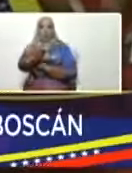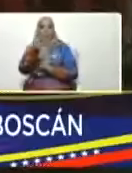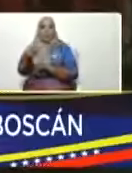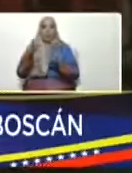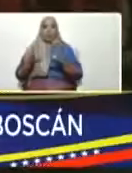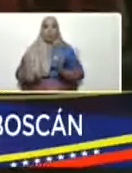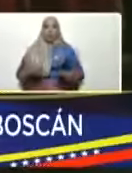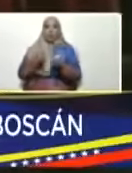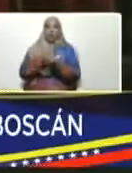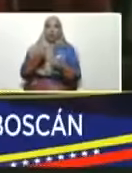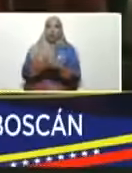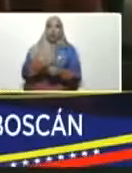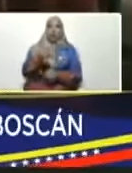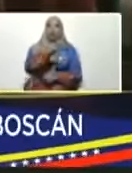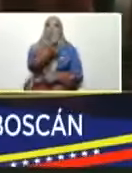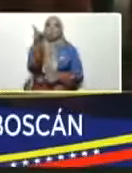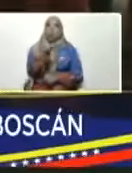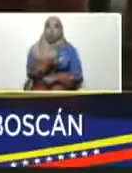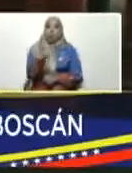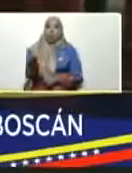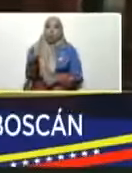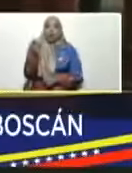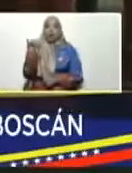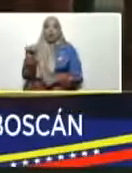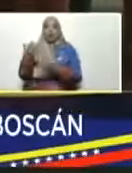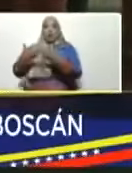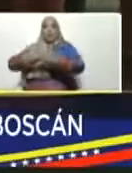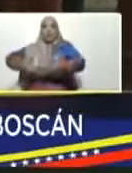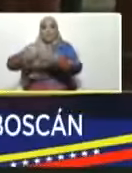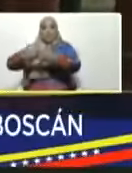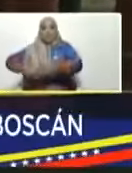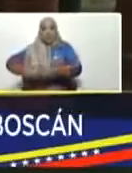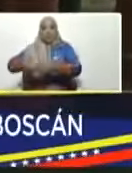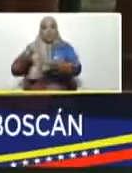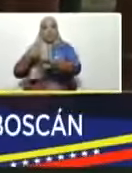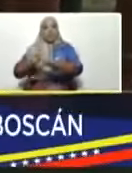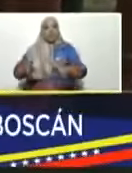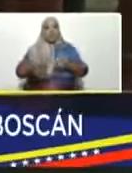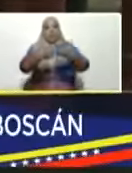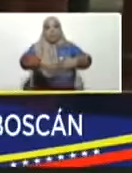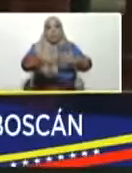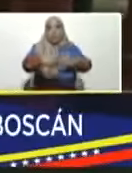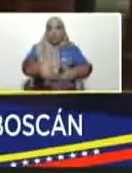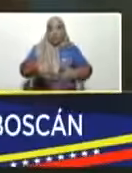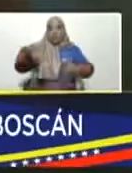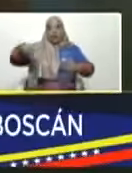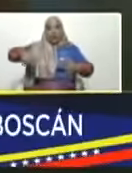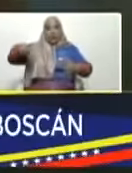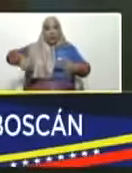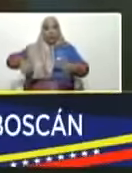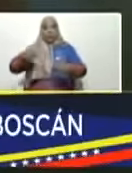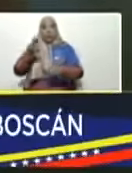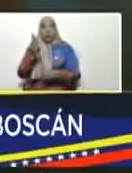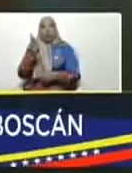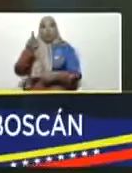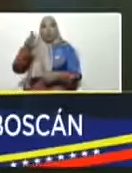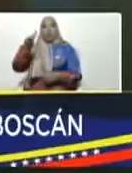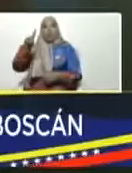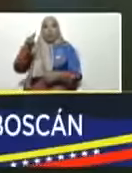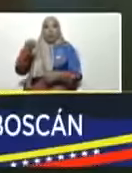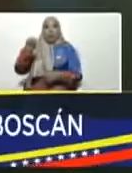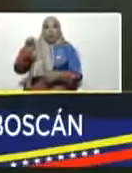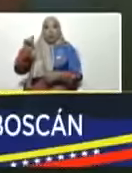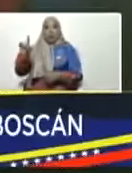Unos son de Machique, otros son de La Cañada. Estamos en La Cañada Urdaneta. Otros son de Cabima,